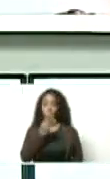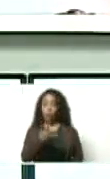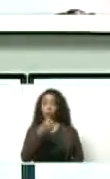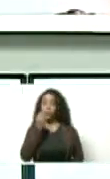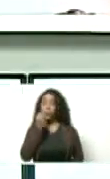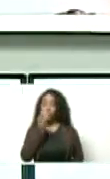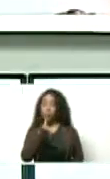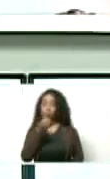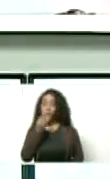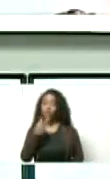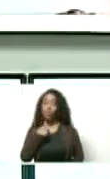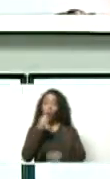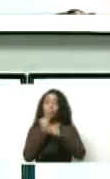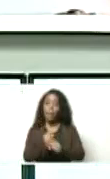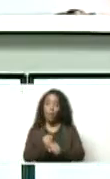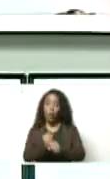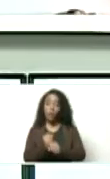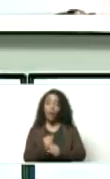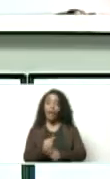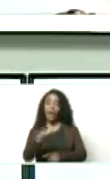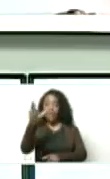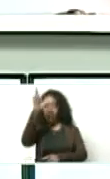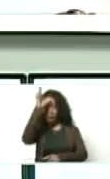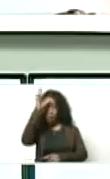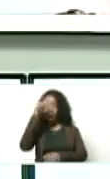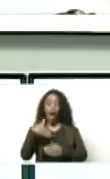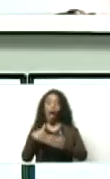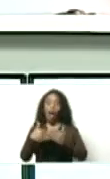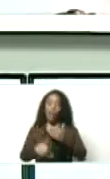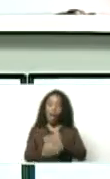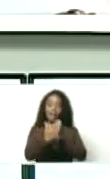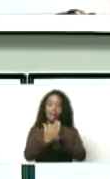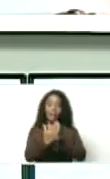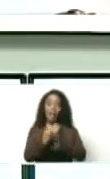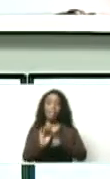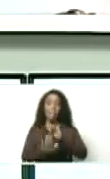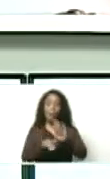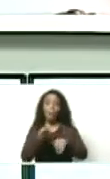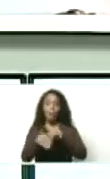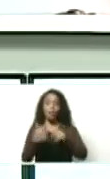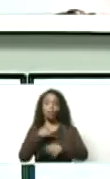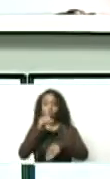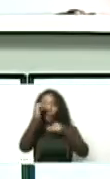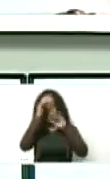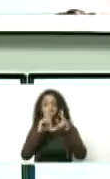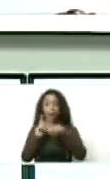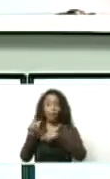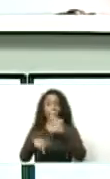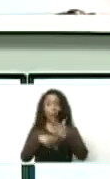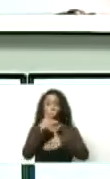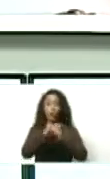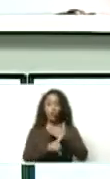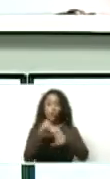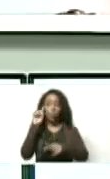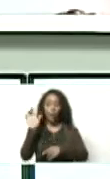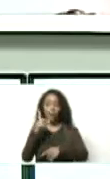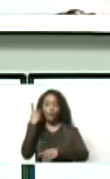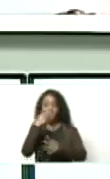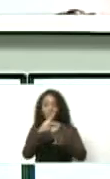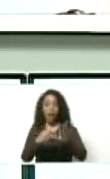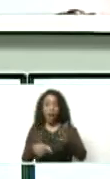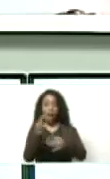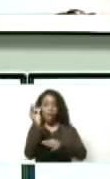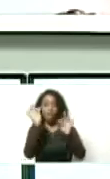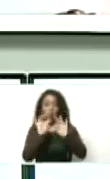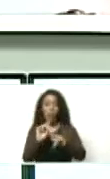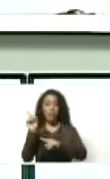Bueno. Yo espero que Hidrofalcón avance a paso de vencedor. Vamos a estar pendientes de este proyecto porque tiene varias fases. No